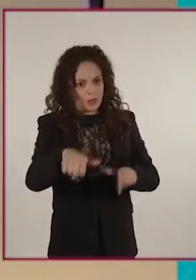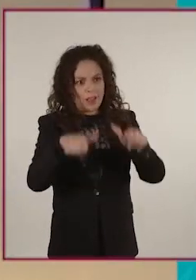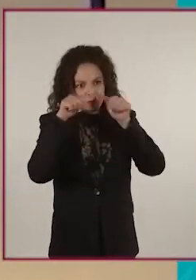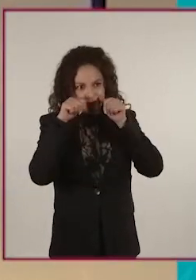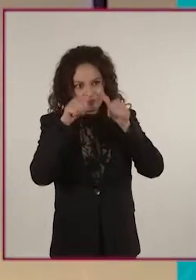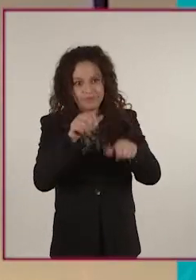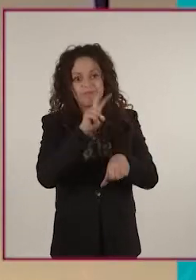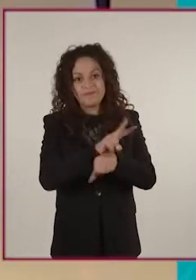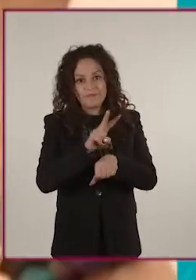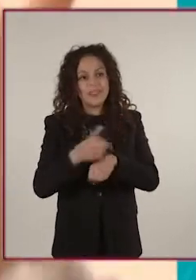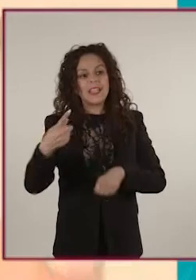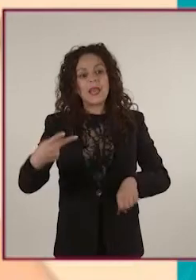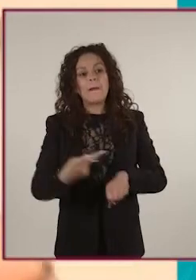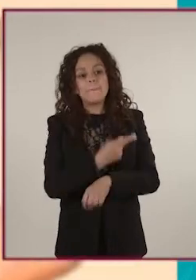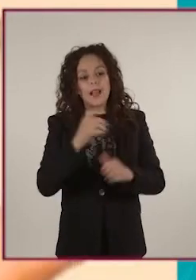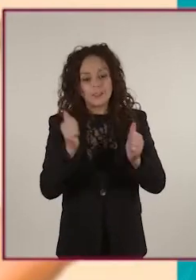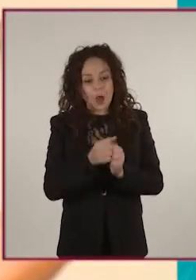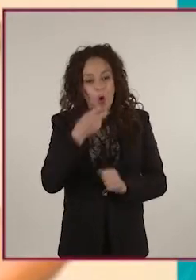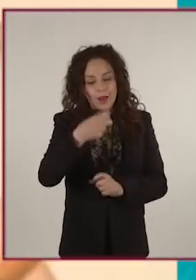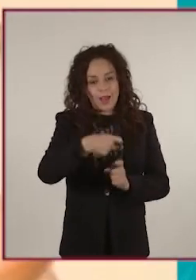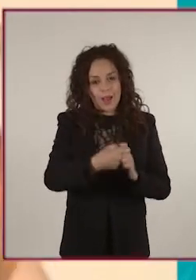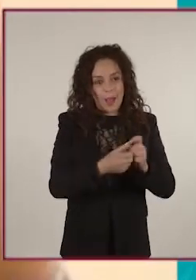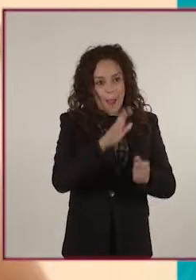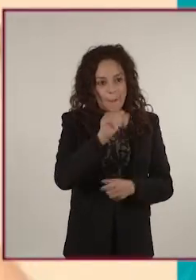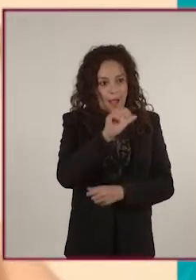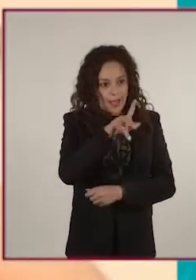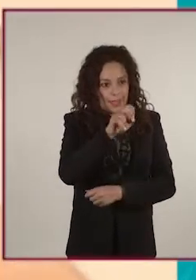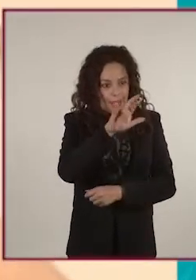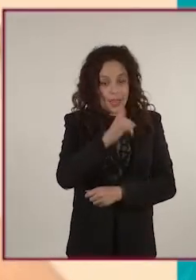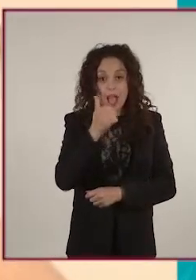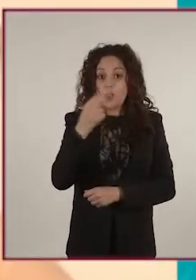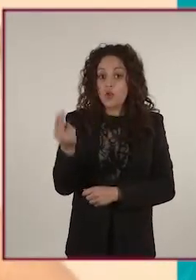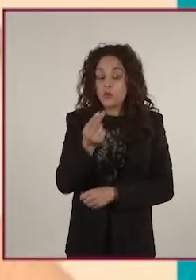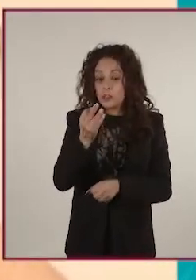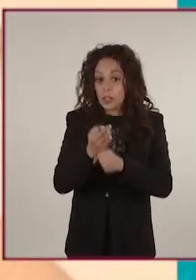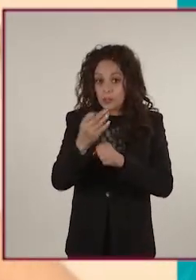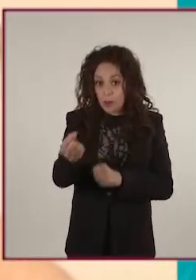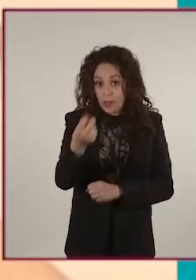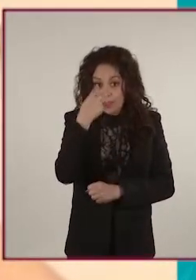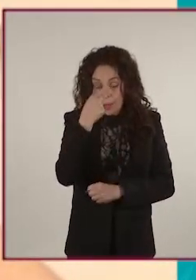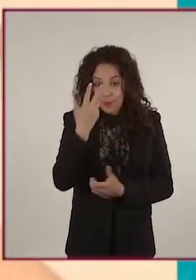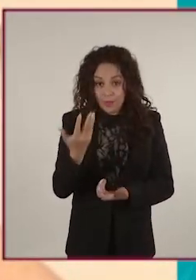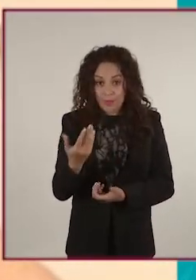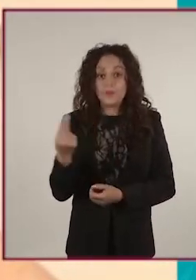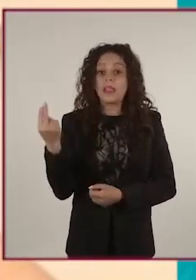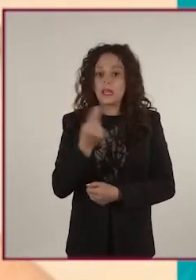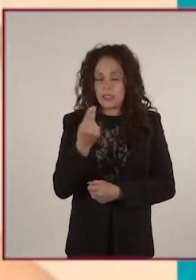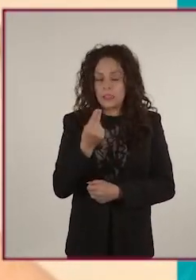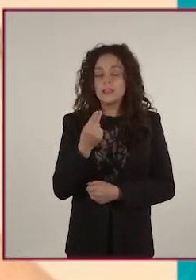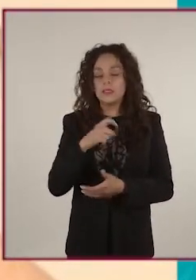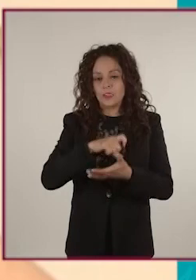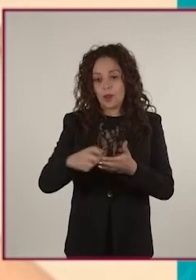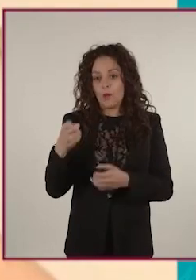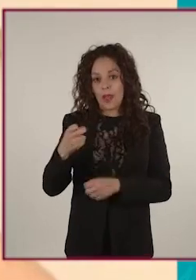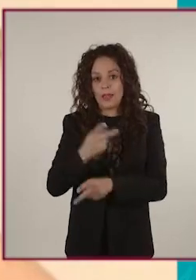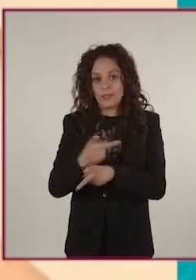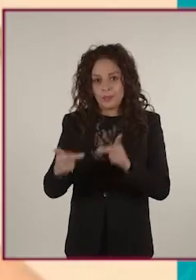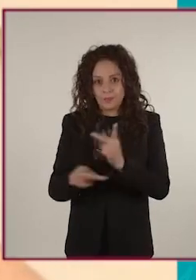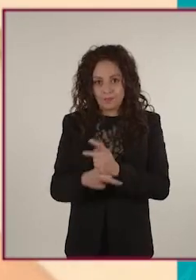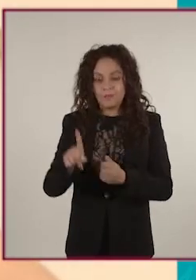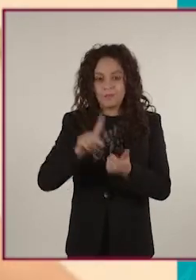que pasa con esta bacteria, y ustedes que nos están sintonizando en este momento, pues hay que tratar de consumir estos productos que son